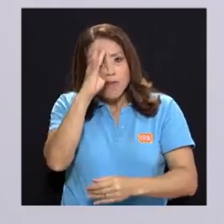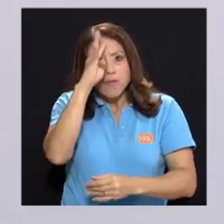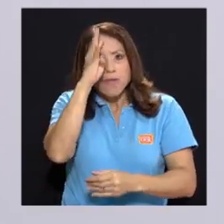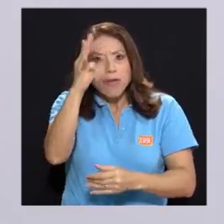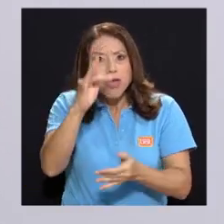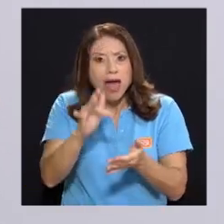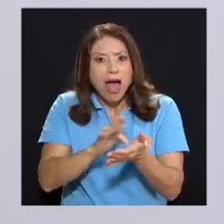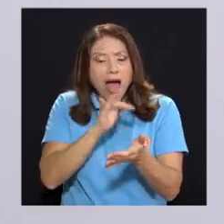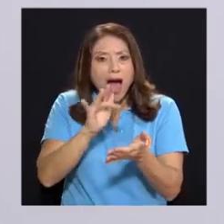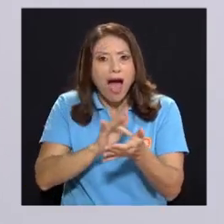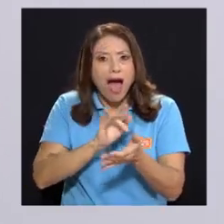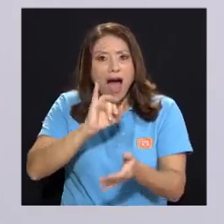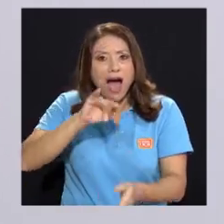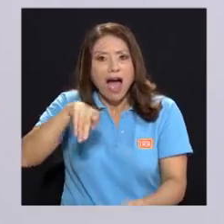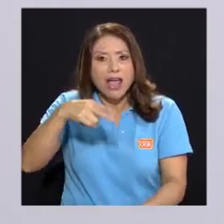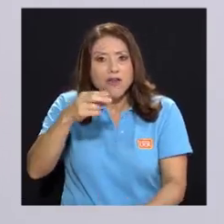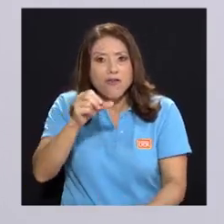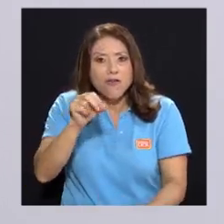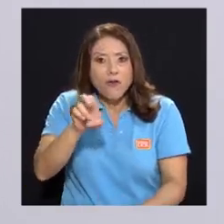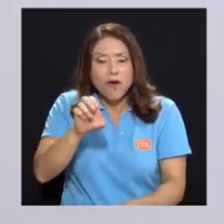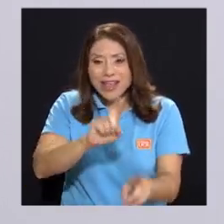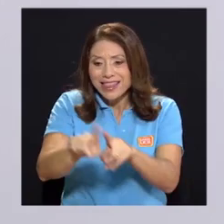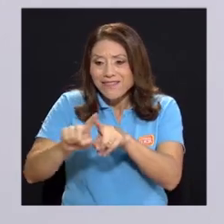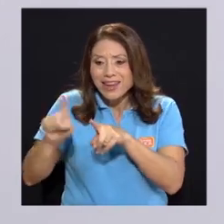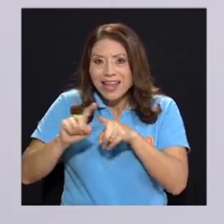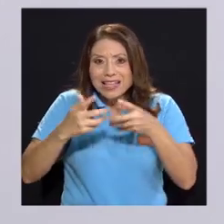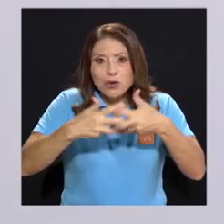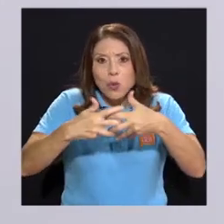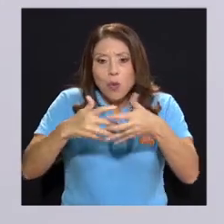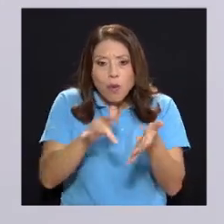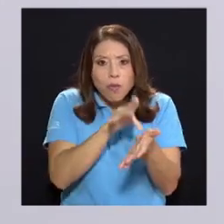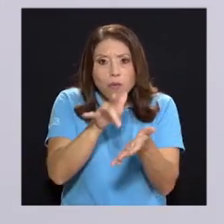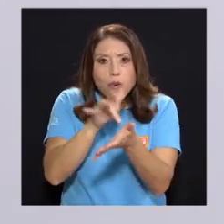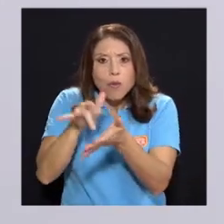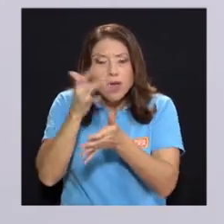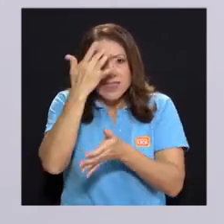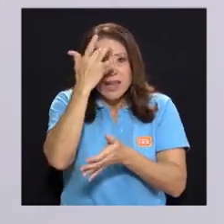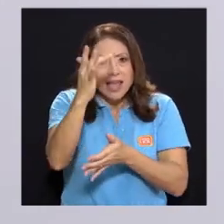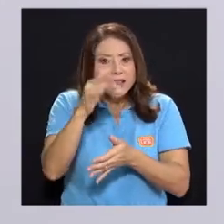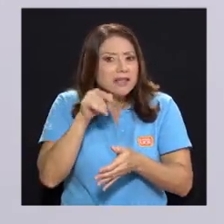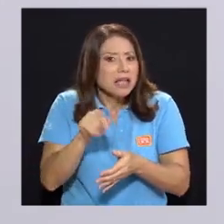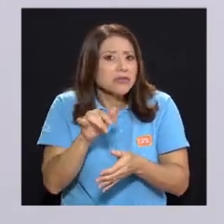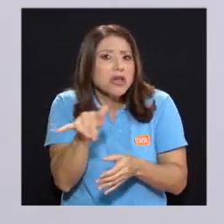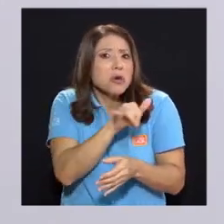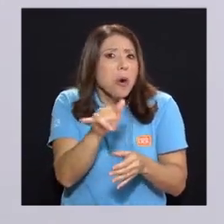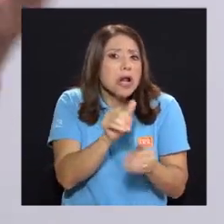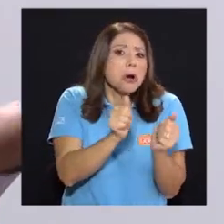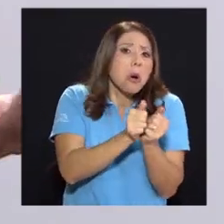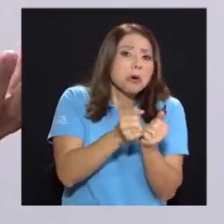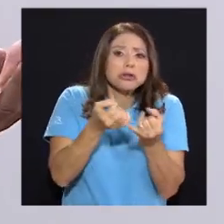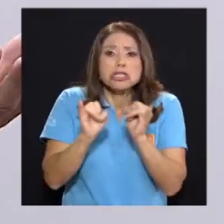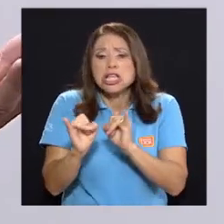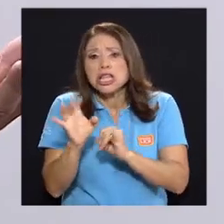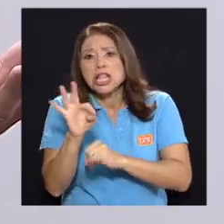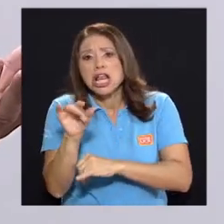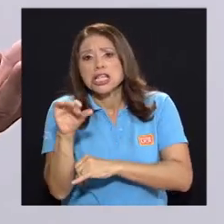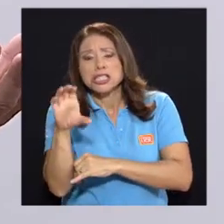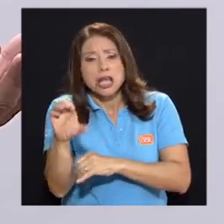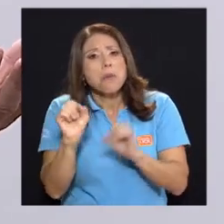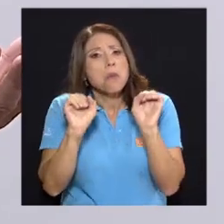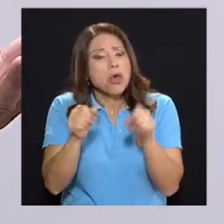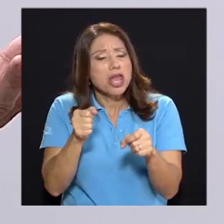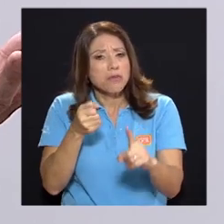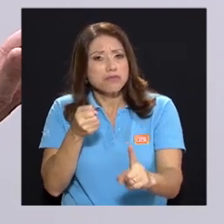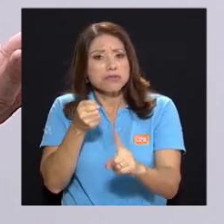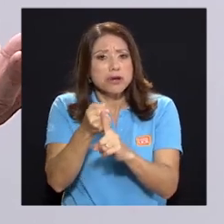que todo es una revolución que toman eras y va a impactar al país entonces no se trata decir vean el antes y el después bueno la